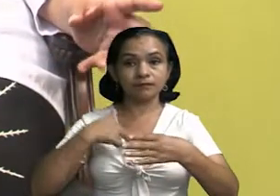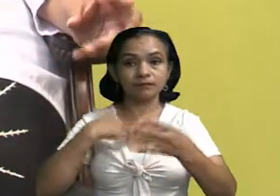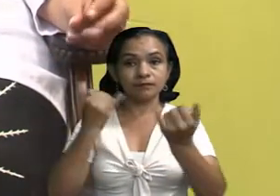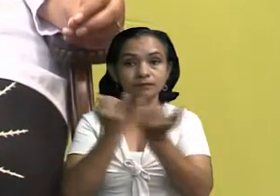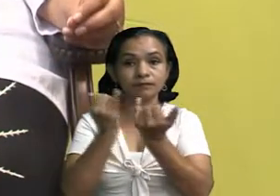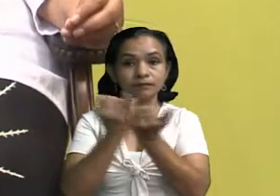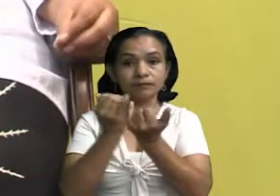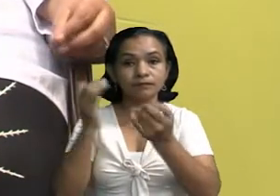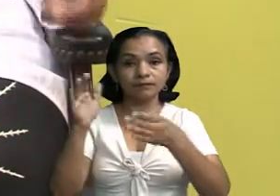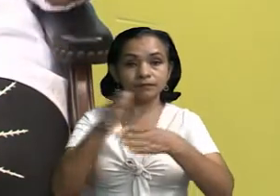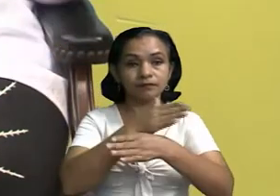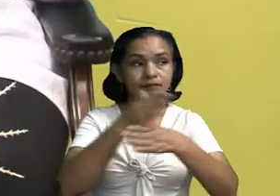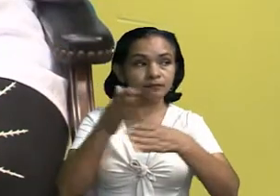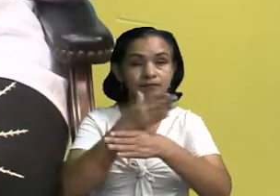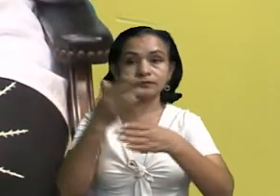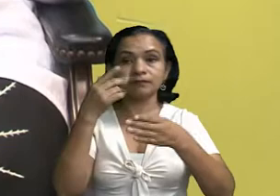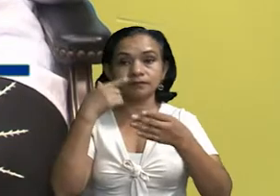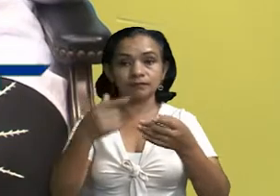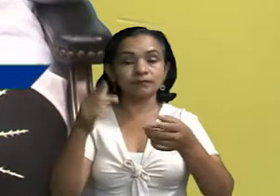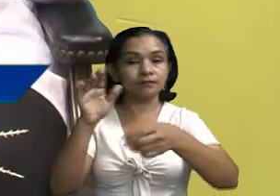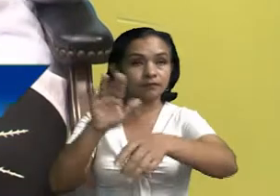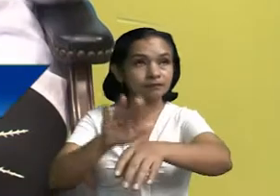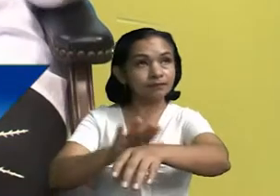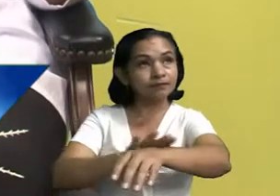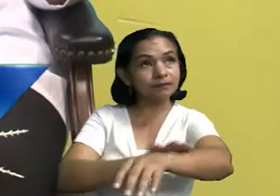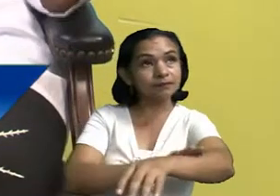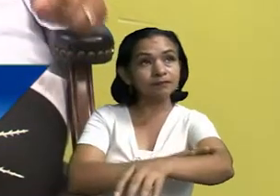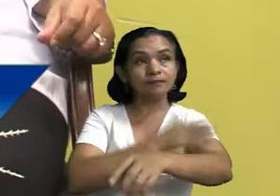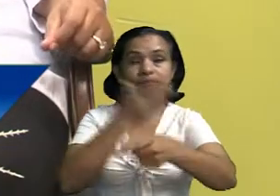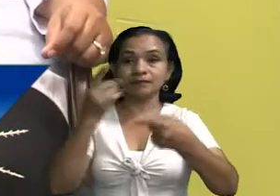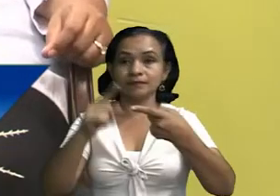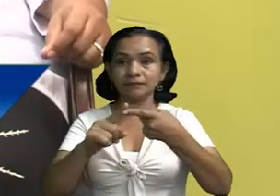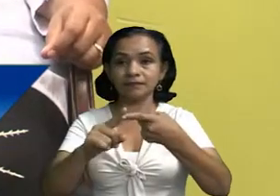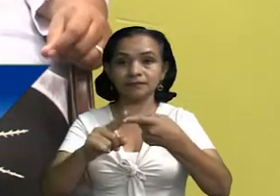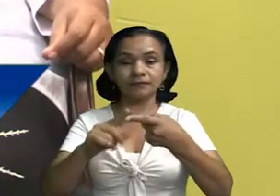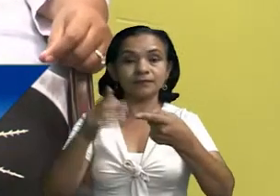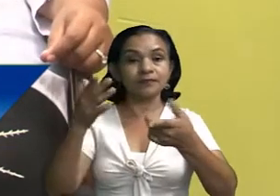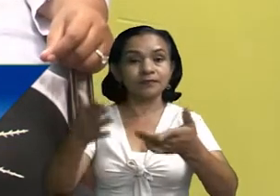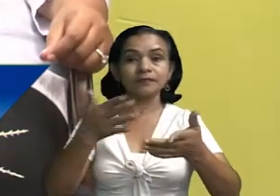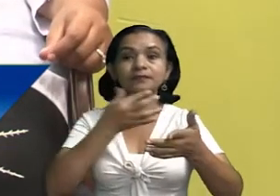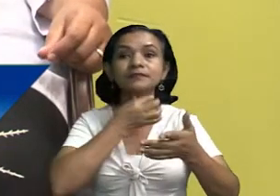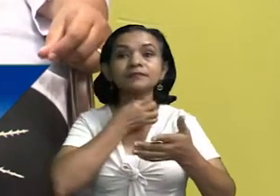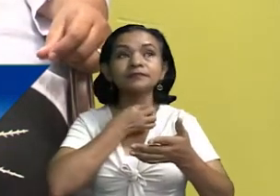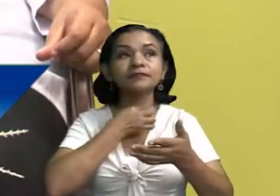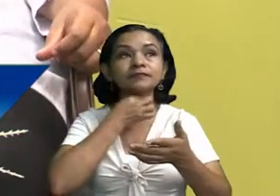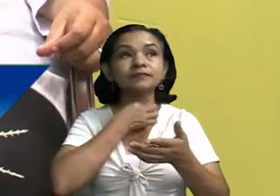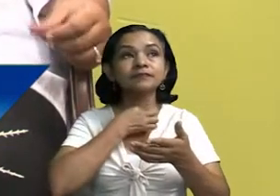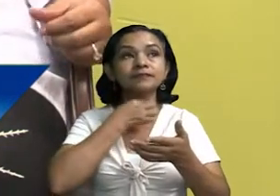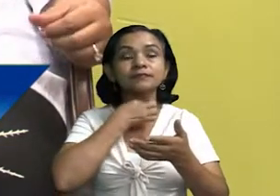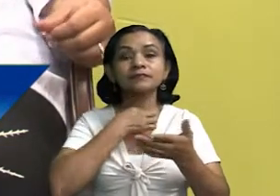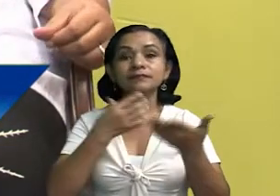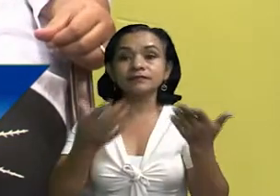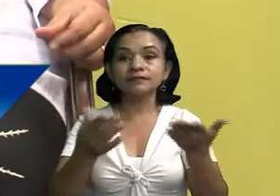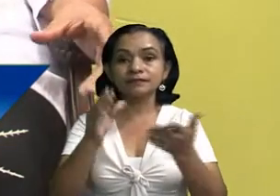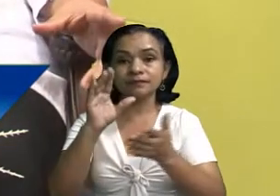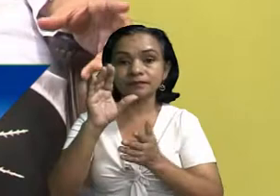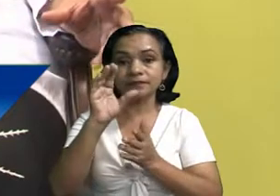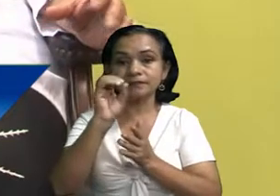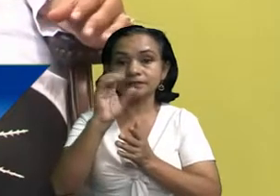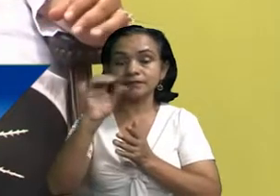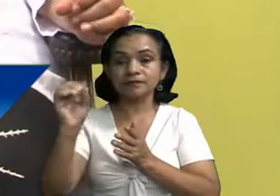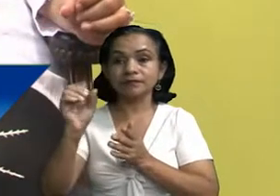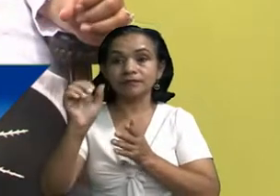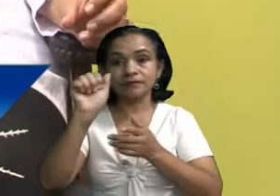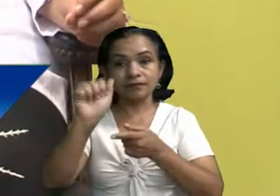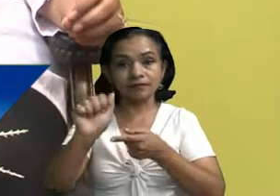en diferentes lugares, viven en la piel, en la garganta, como por ejemplo el estreptococo de tipo A es el que